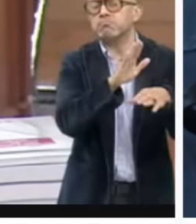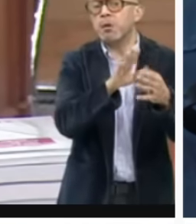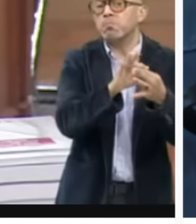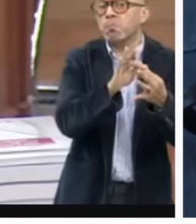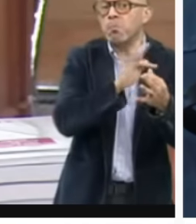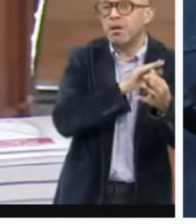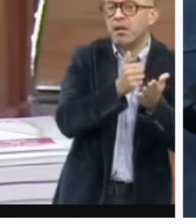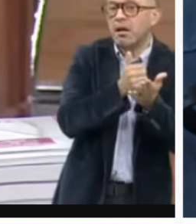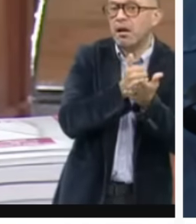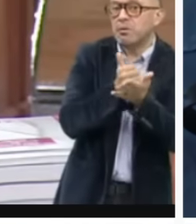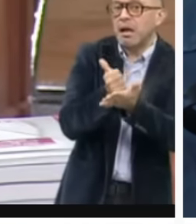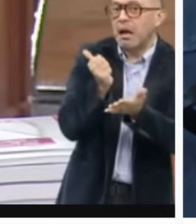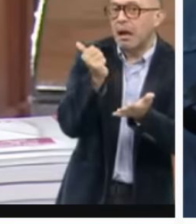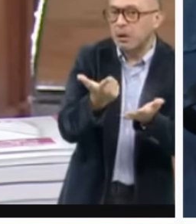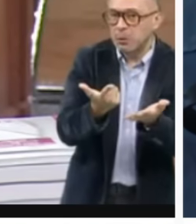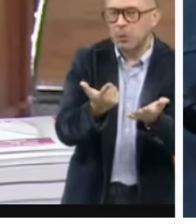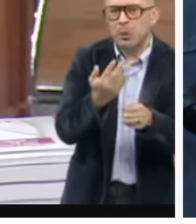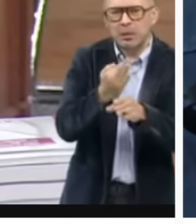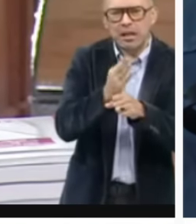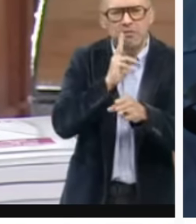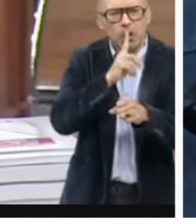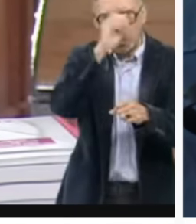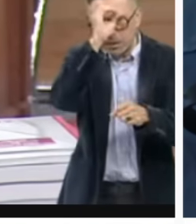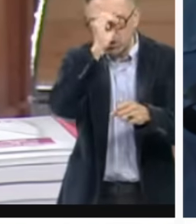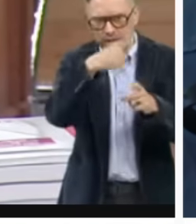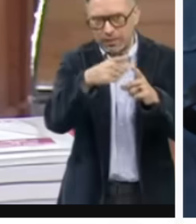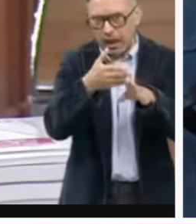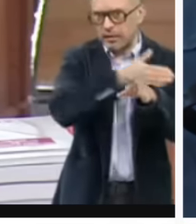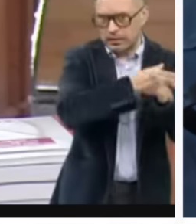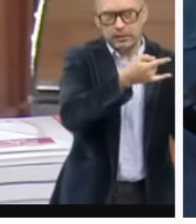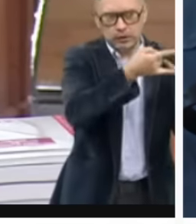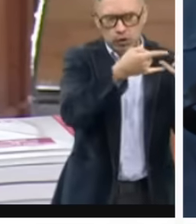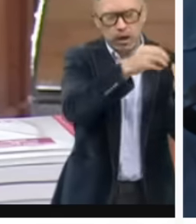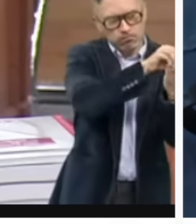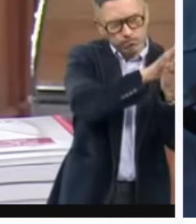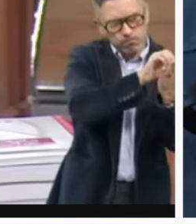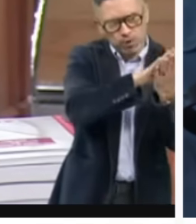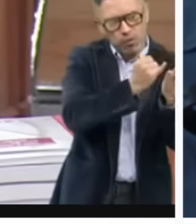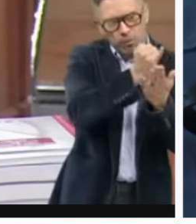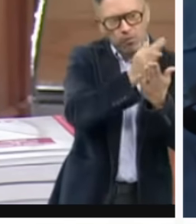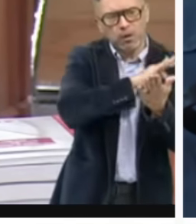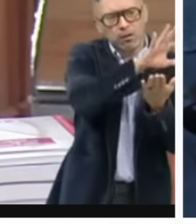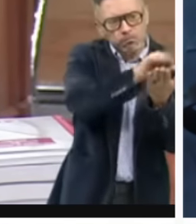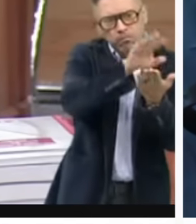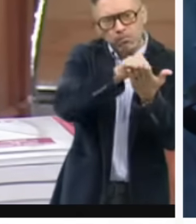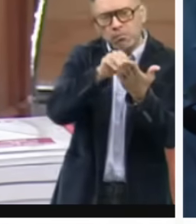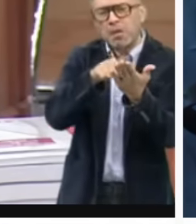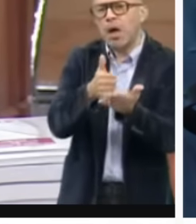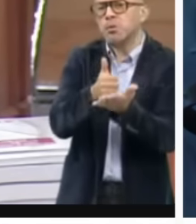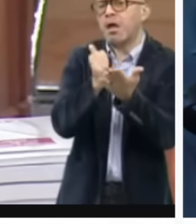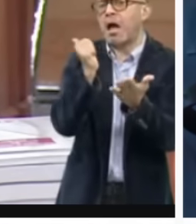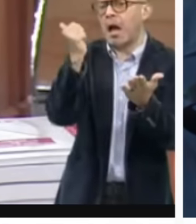poder tener como esta compilación de criterios ya establecidos, solamente como a manera de orientación. Si ya se tienen, creo que